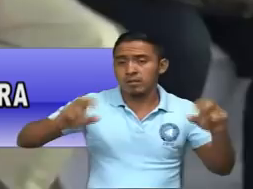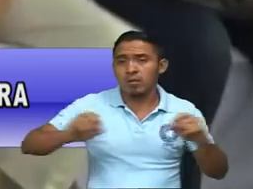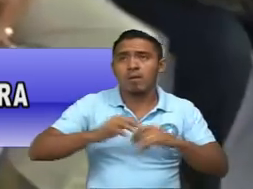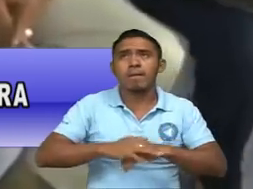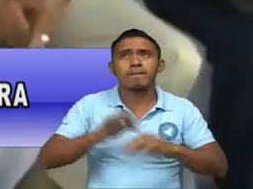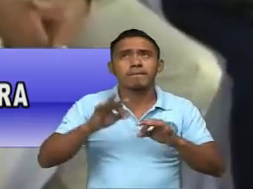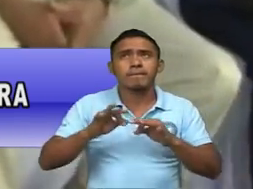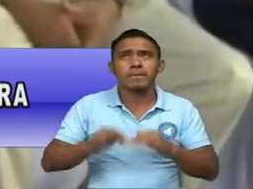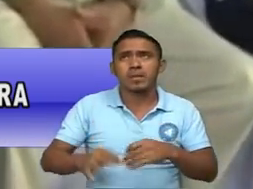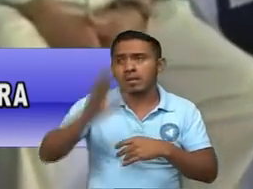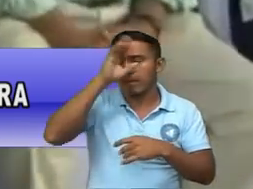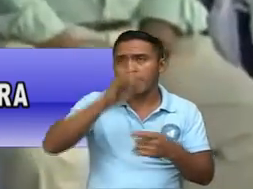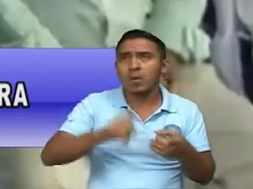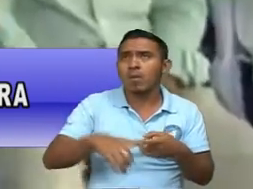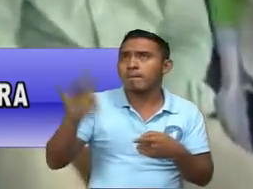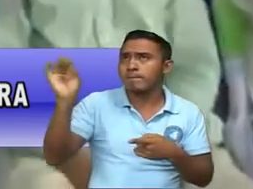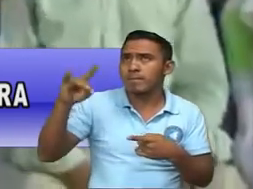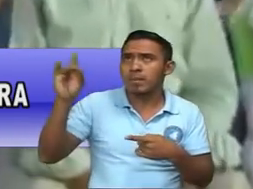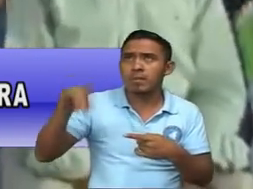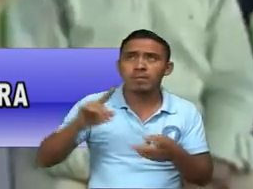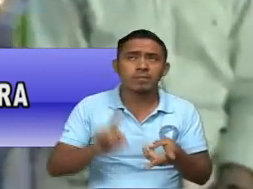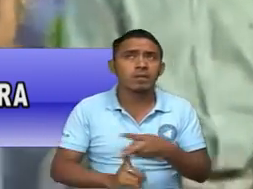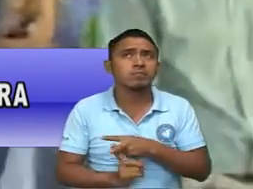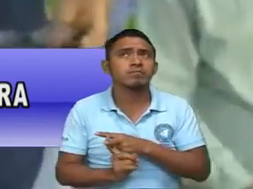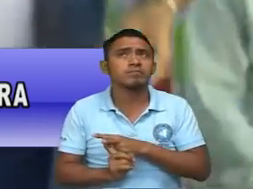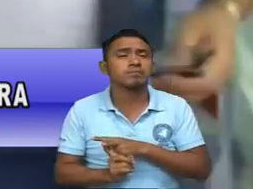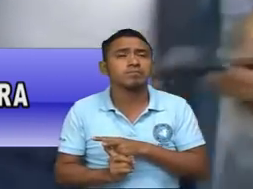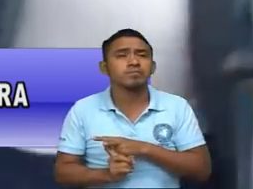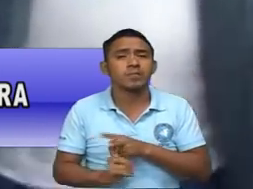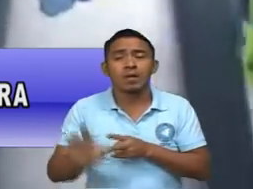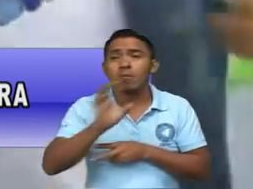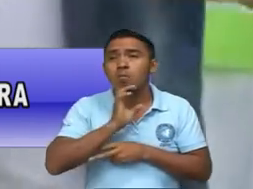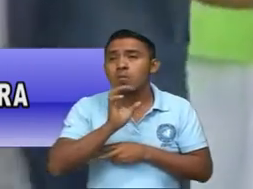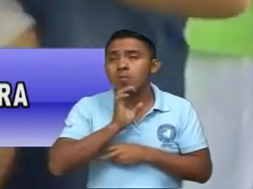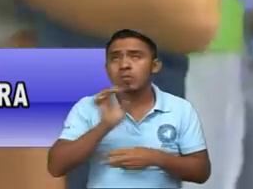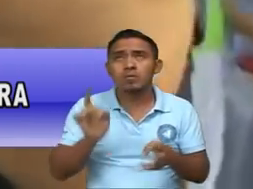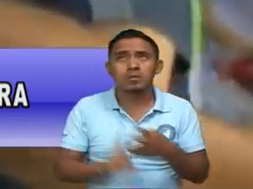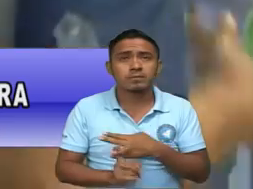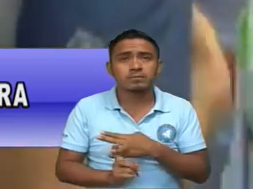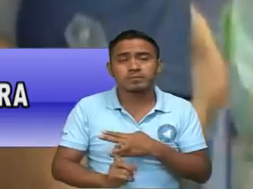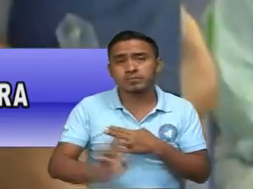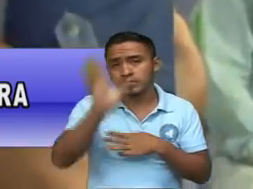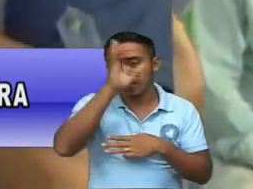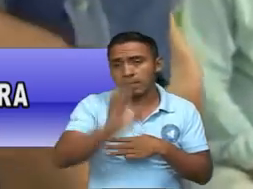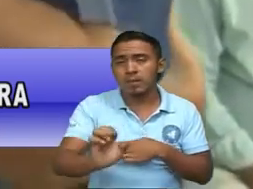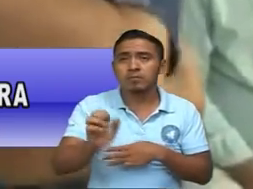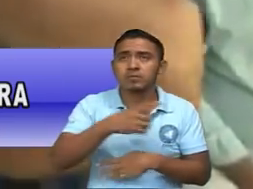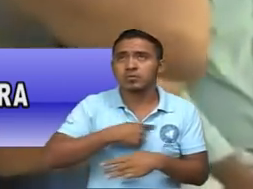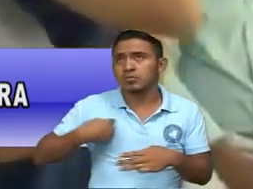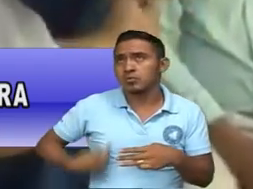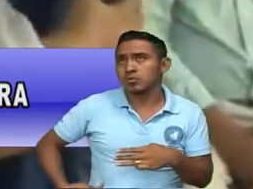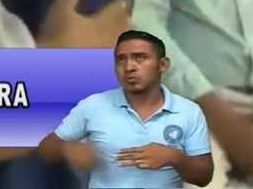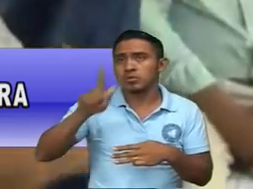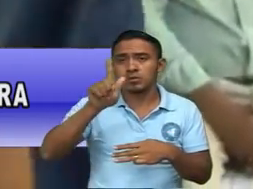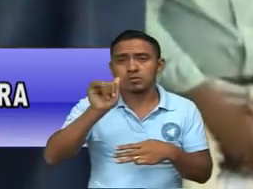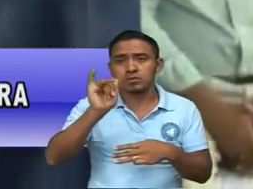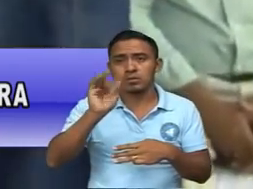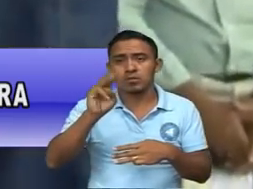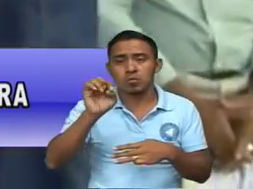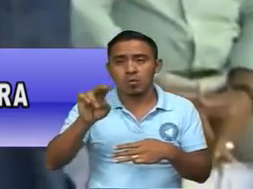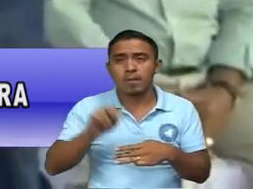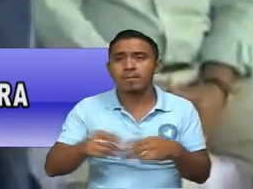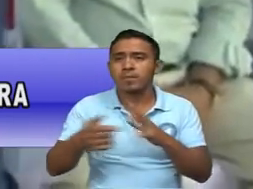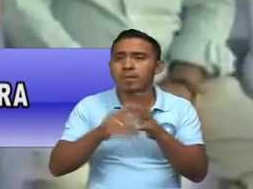Podemos observar al embajador de Bolivia, el embajador de Cuba, embajadores de China, Taiwán, acompañado de su